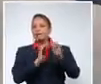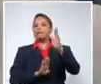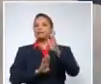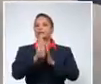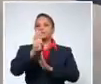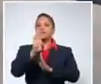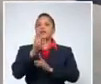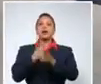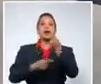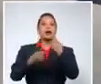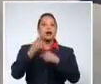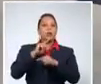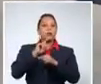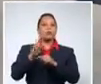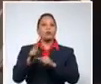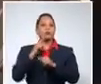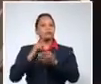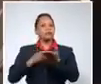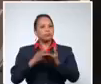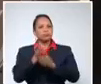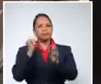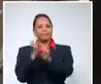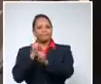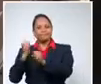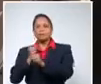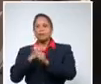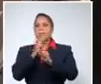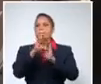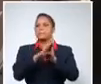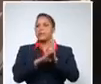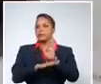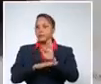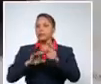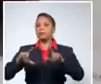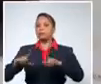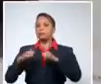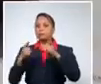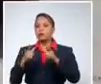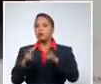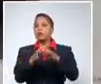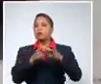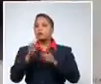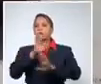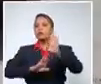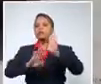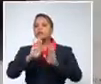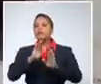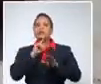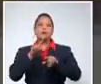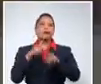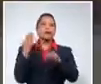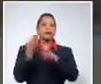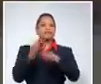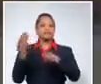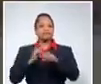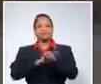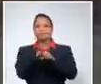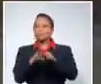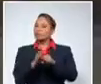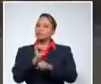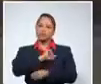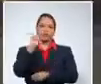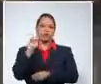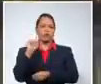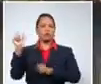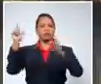aun cuando existe un reforzamiento de las medidas orientadas por el Consejo de Defensa Provincial para enfrentar la pandemia, no se logran disminuir